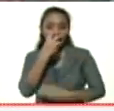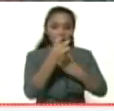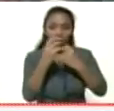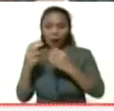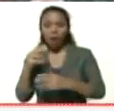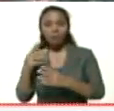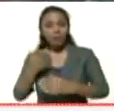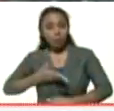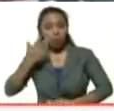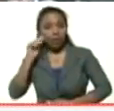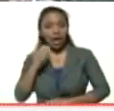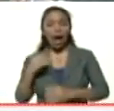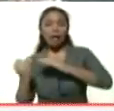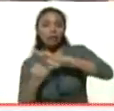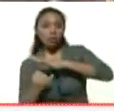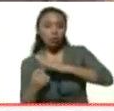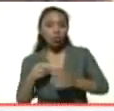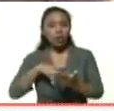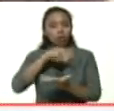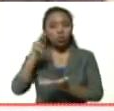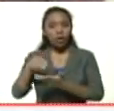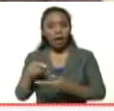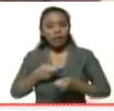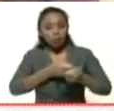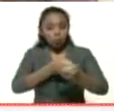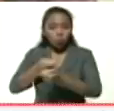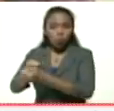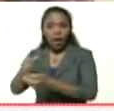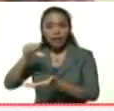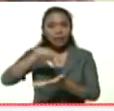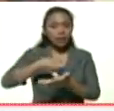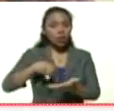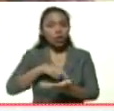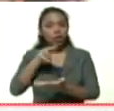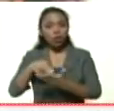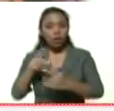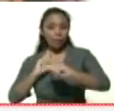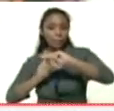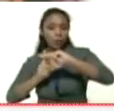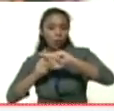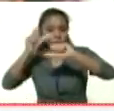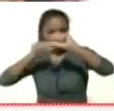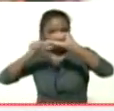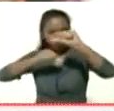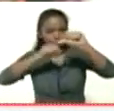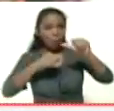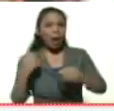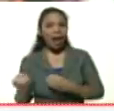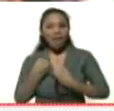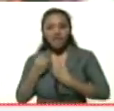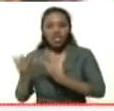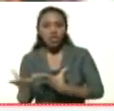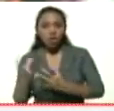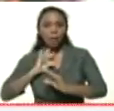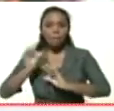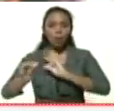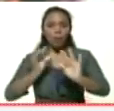el Instituto Nacional de Higiene donde se encuentra el Centro Nacional de Diagnóstico para las Infecciones